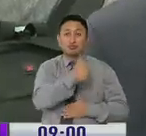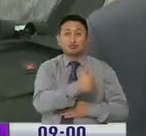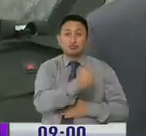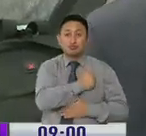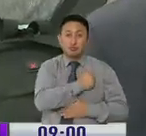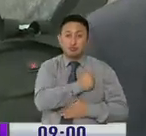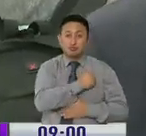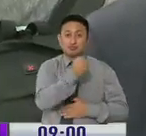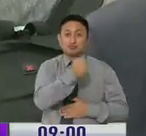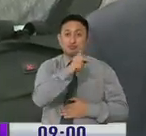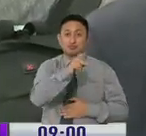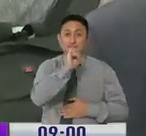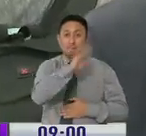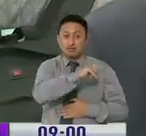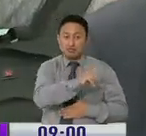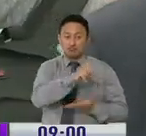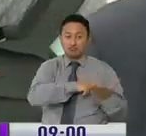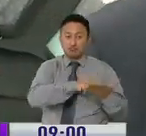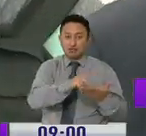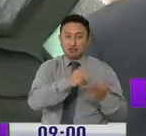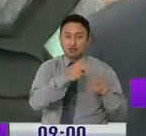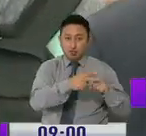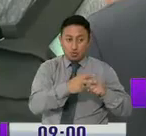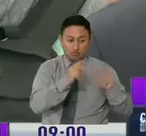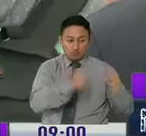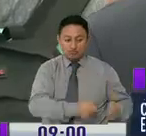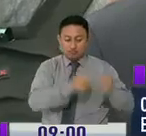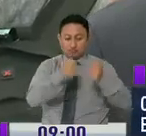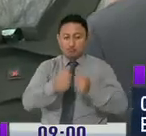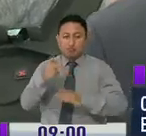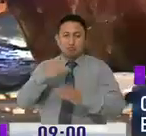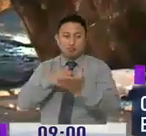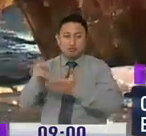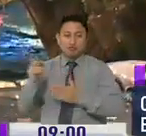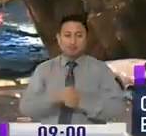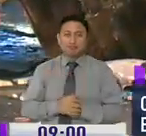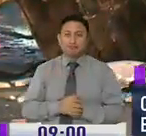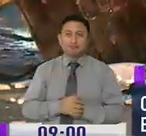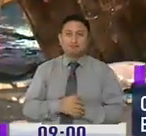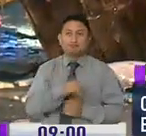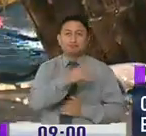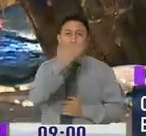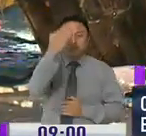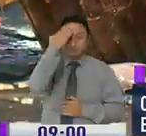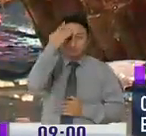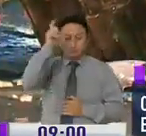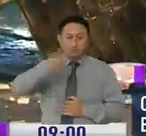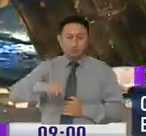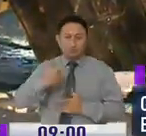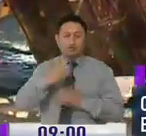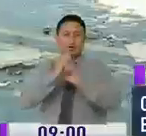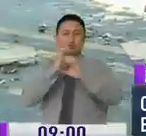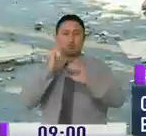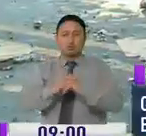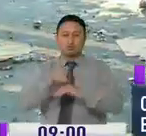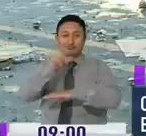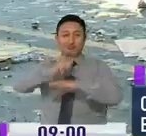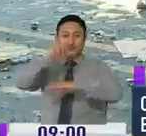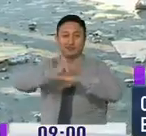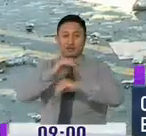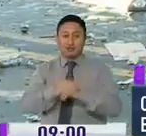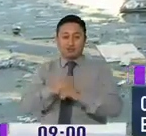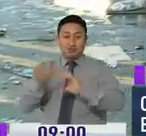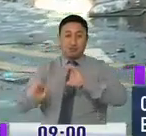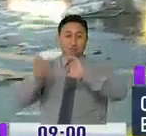SPAT va a cancelar a estos familiares como seguro de vida. Saben que los mochileros abordaron el bus en Lago Agrio, que ellos no